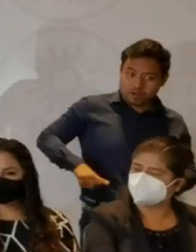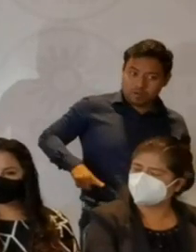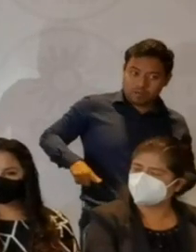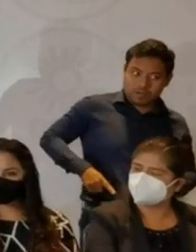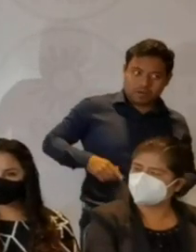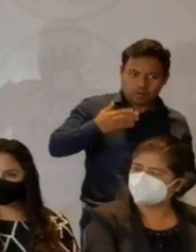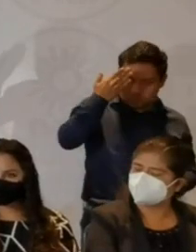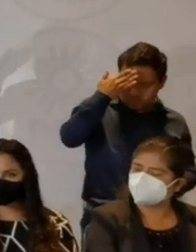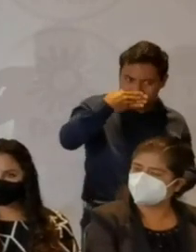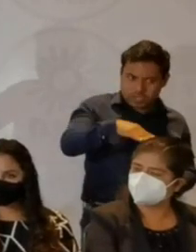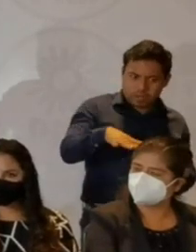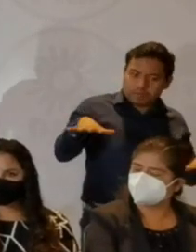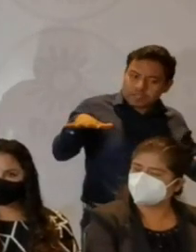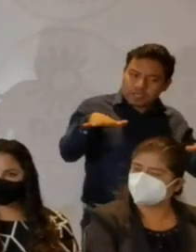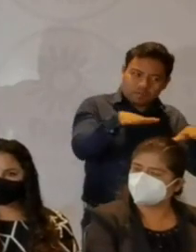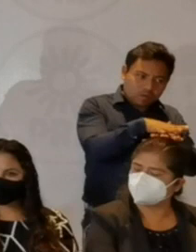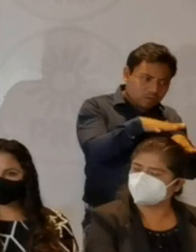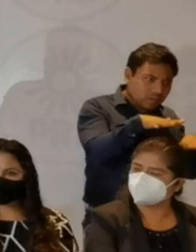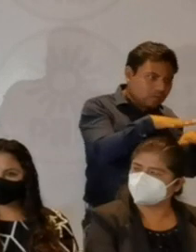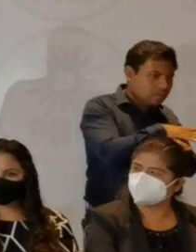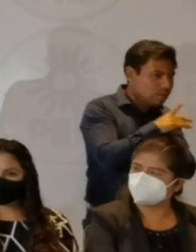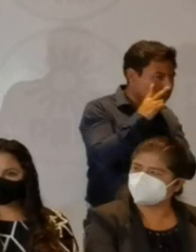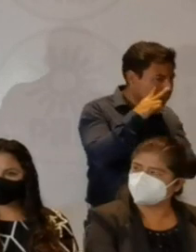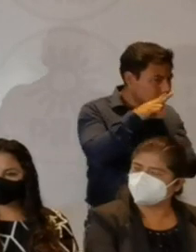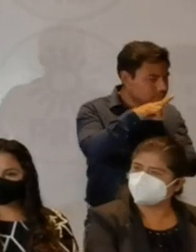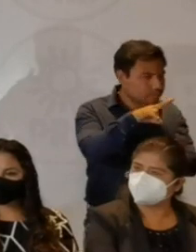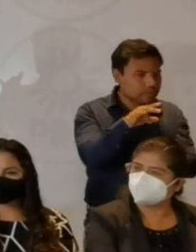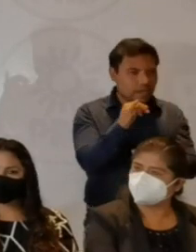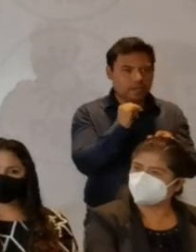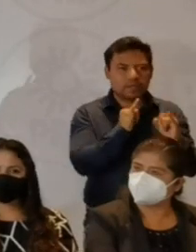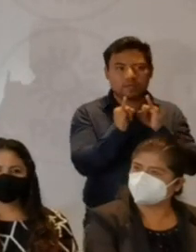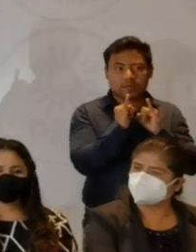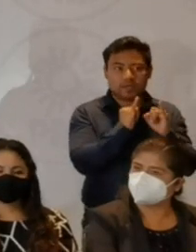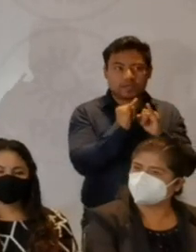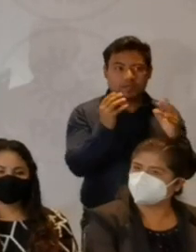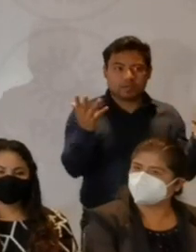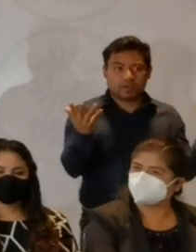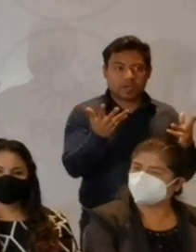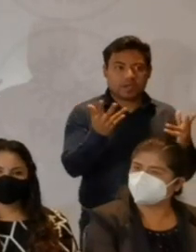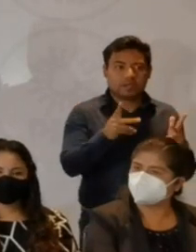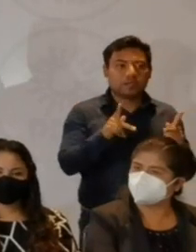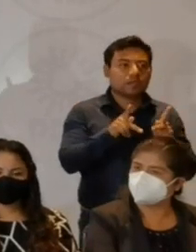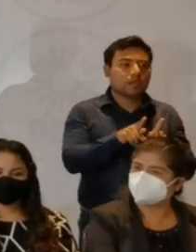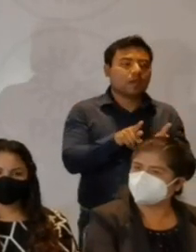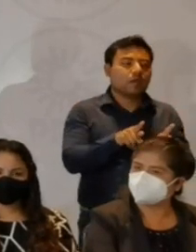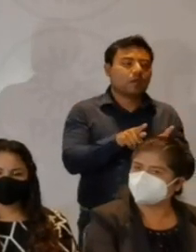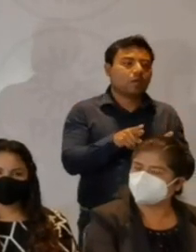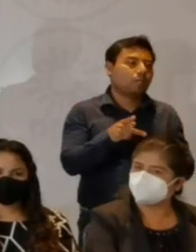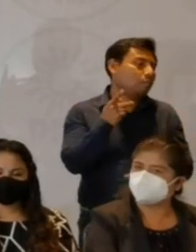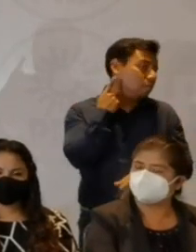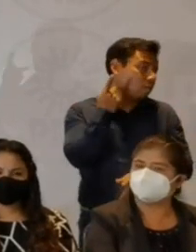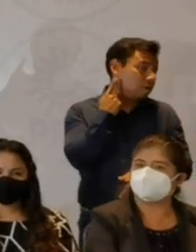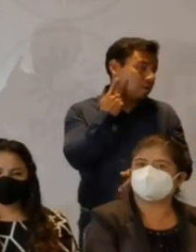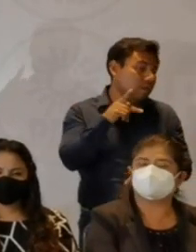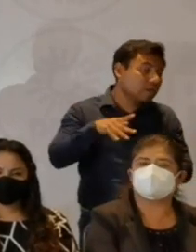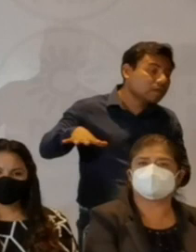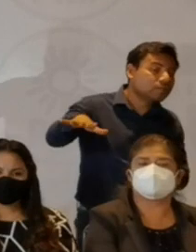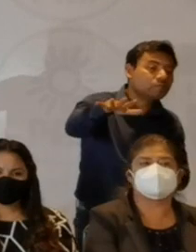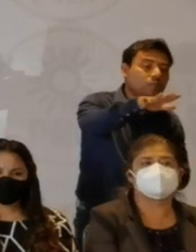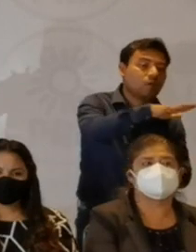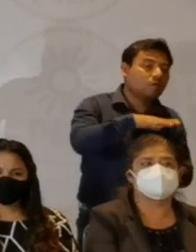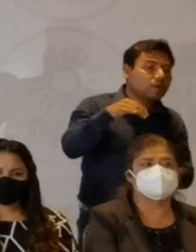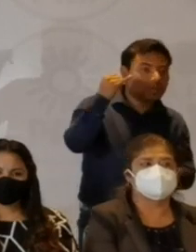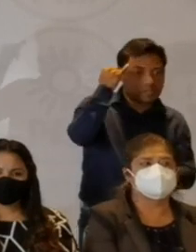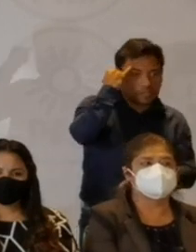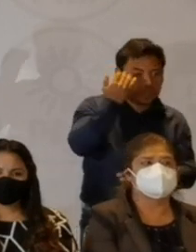se cambió también la mirada y la interpretación de la instancia que hace política pública hacia los pueblos indígenas, antes